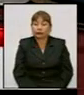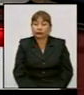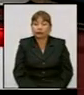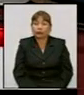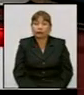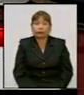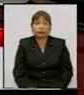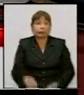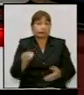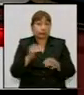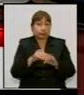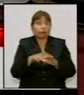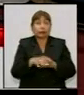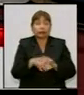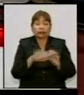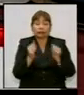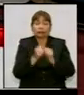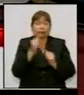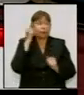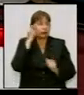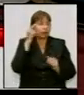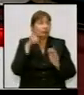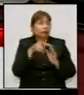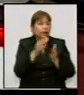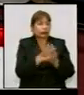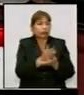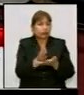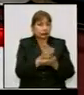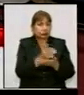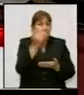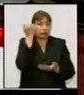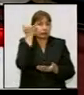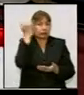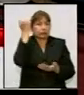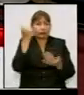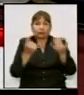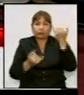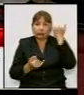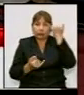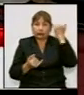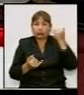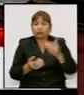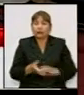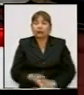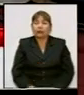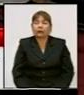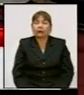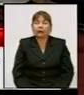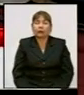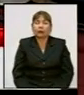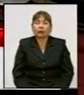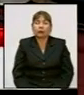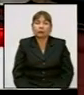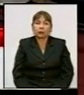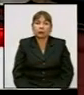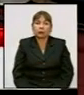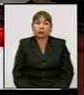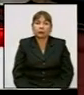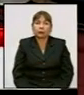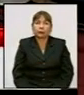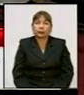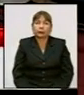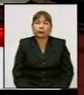de ciber con la finalidad de poder compartir ideas, por compartir una, como le llaman en el mundo, el tema